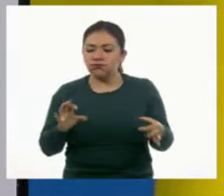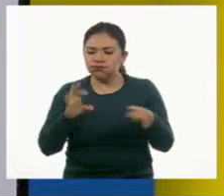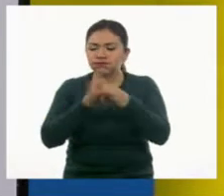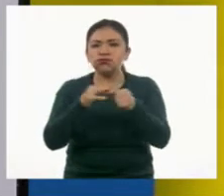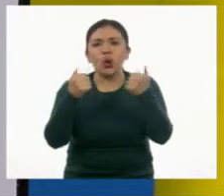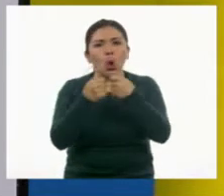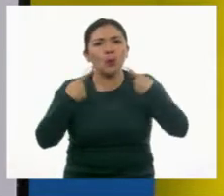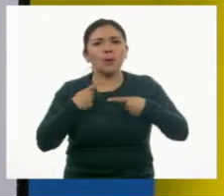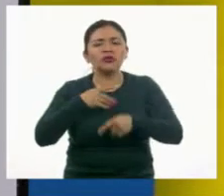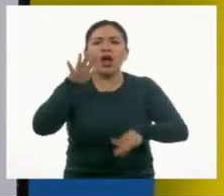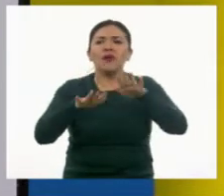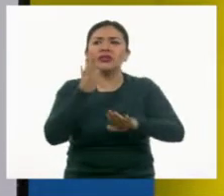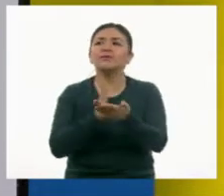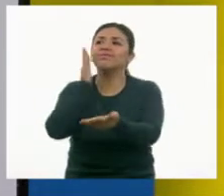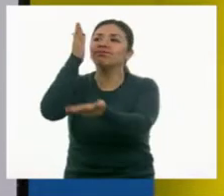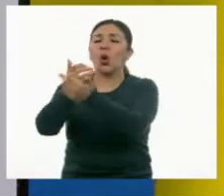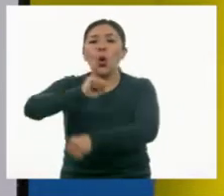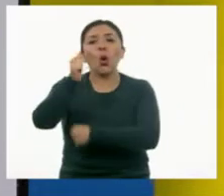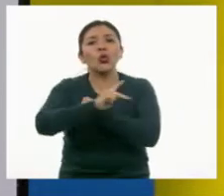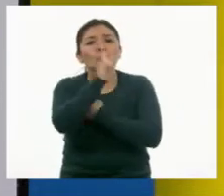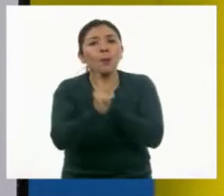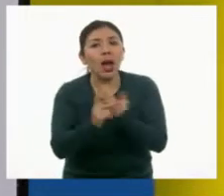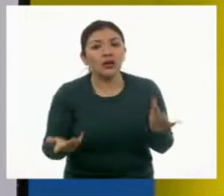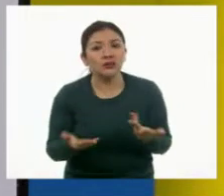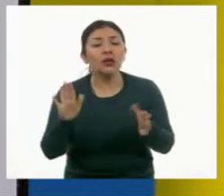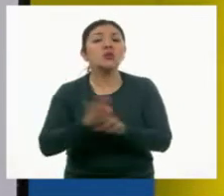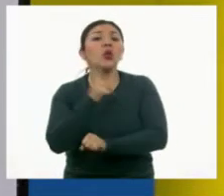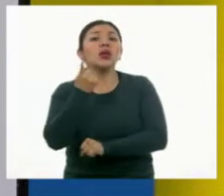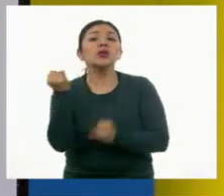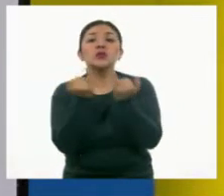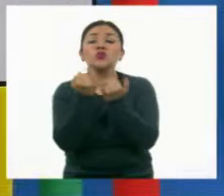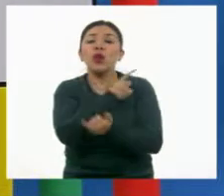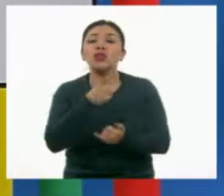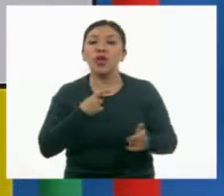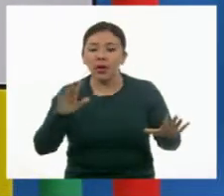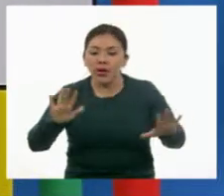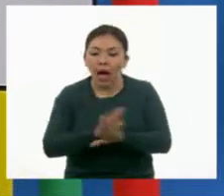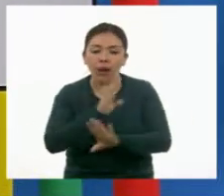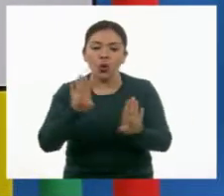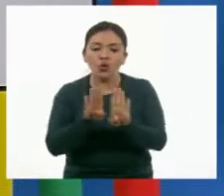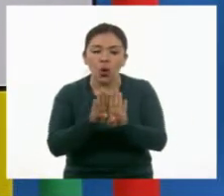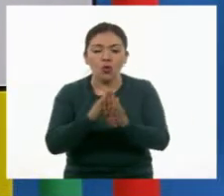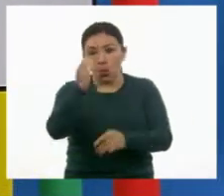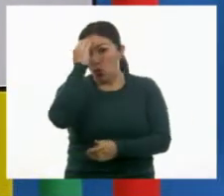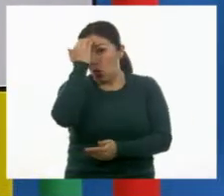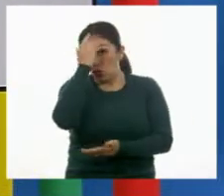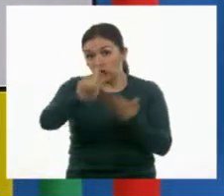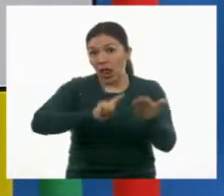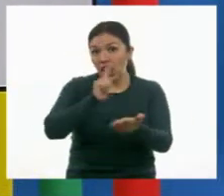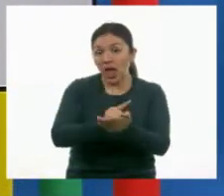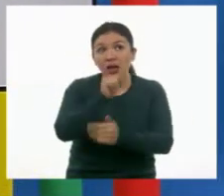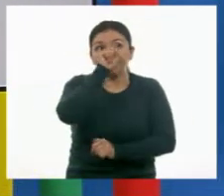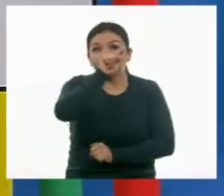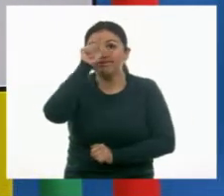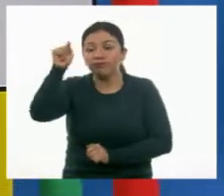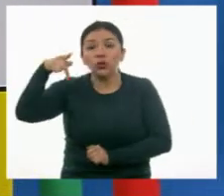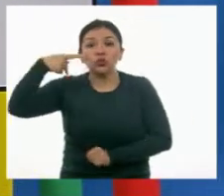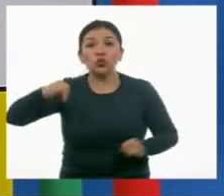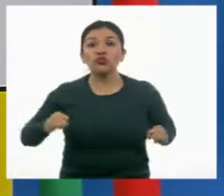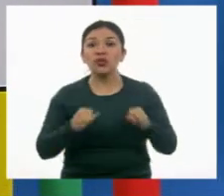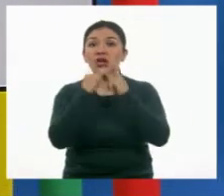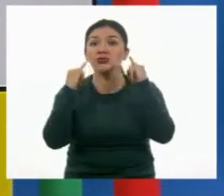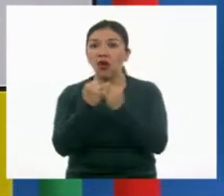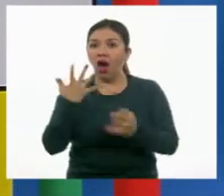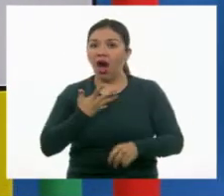llegue a otro país y también sociales, porque tendremos que organizarnos, que conozcan las leyes, que haya instituciones que estén